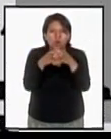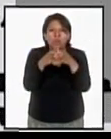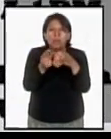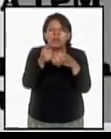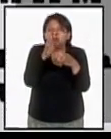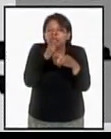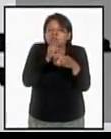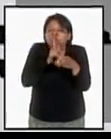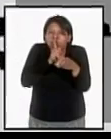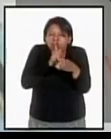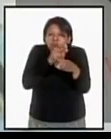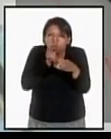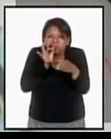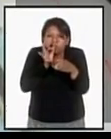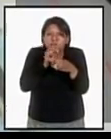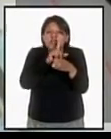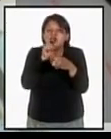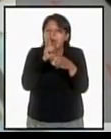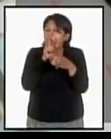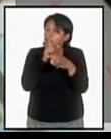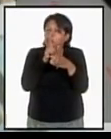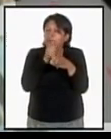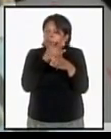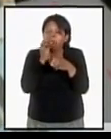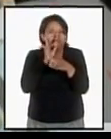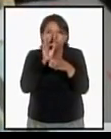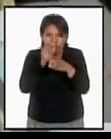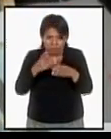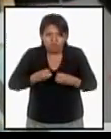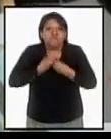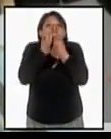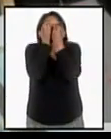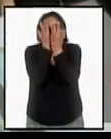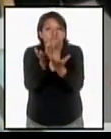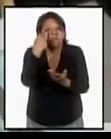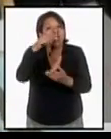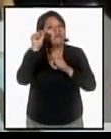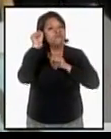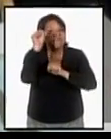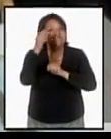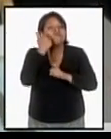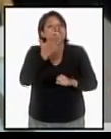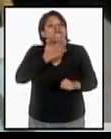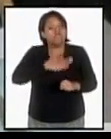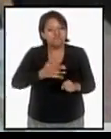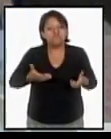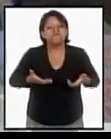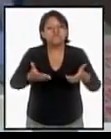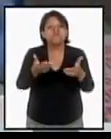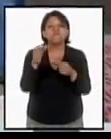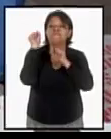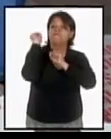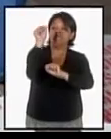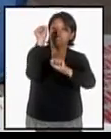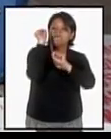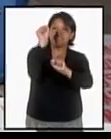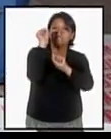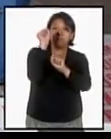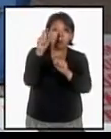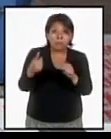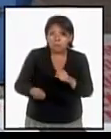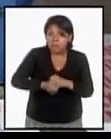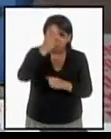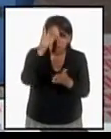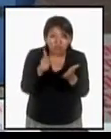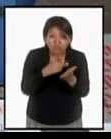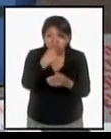para reclamar justicia. Los migrantes venidos de distintos países de África salieron a la calle. No era la primera vez que